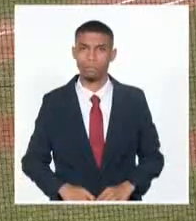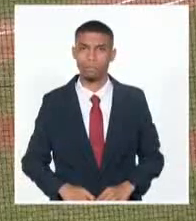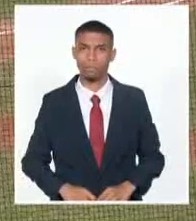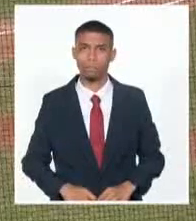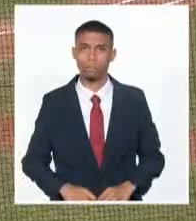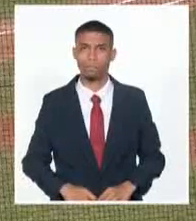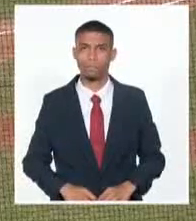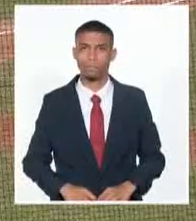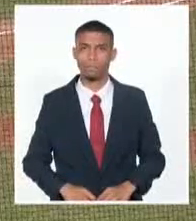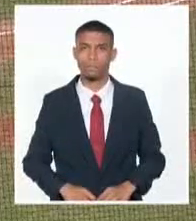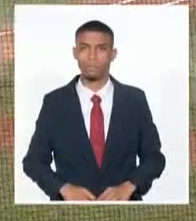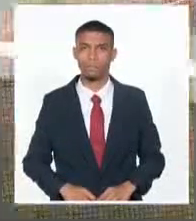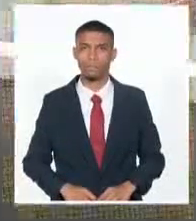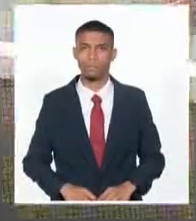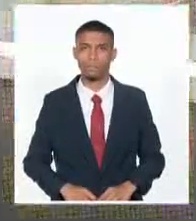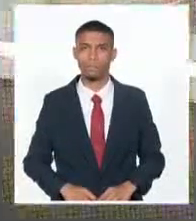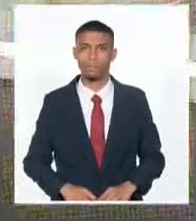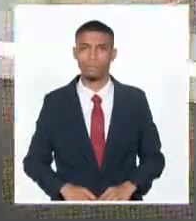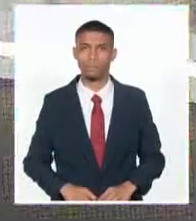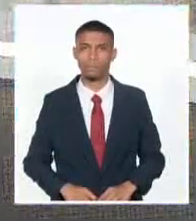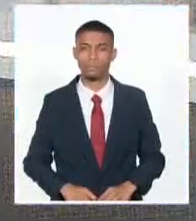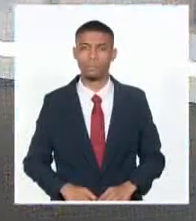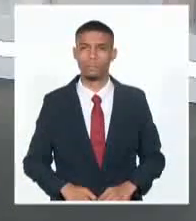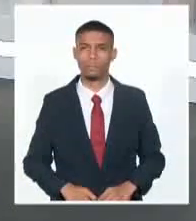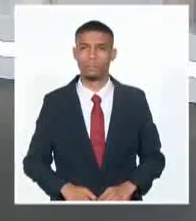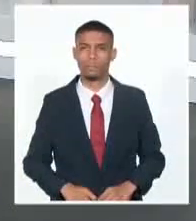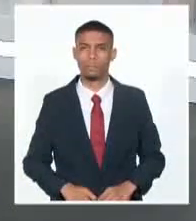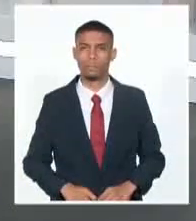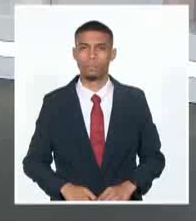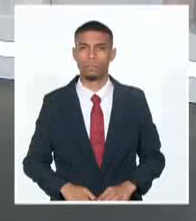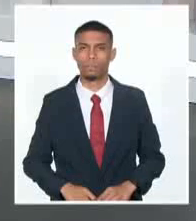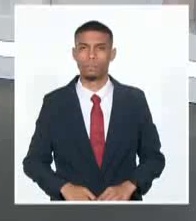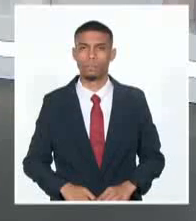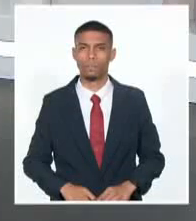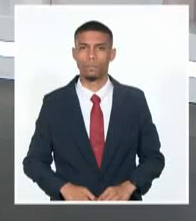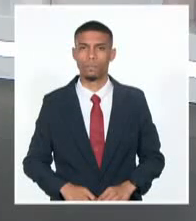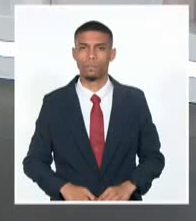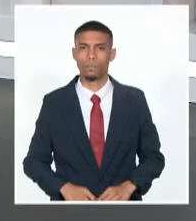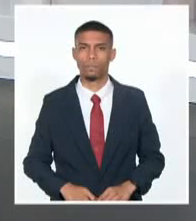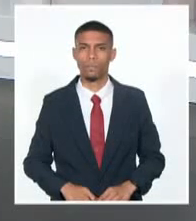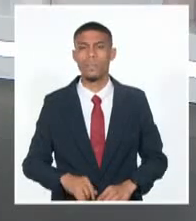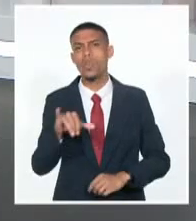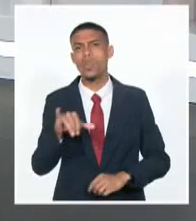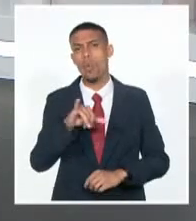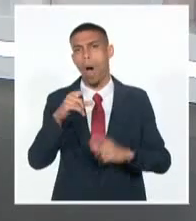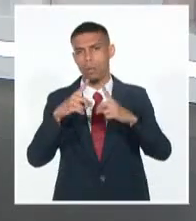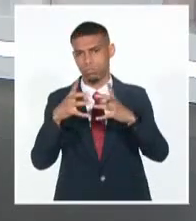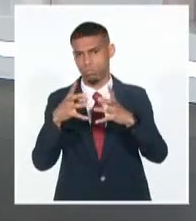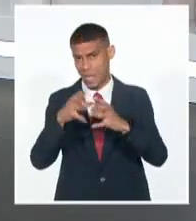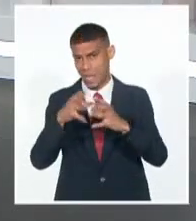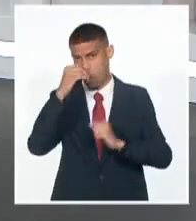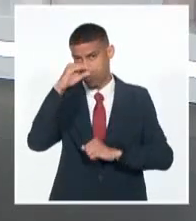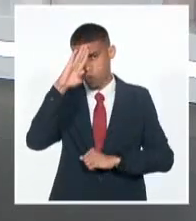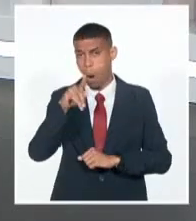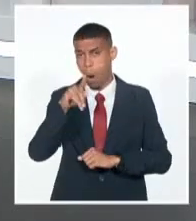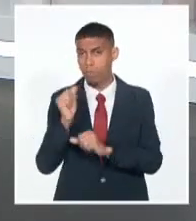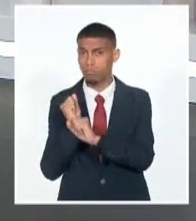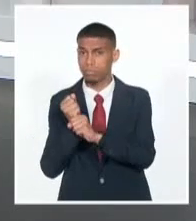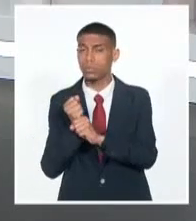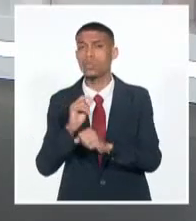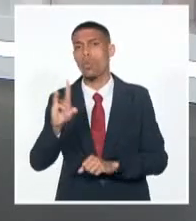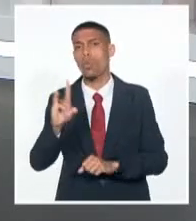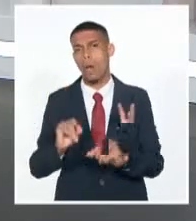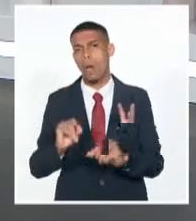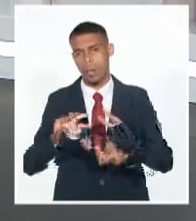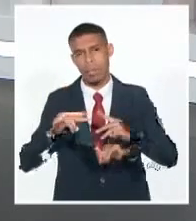borra un poco la imagen que va dejando la selección cubana de béisbol en los últimos eventos internacionales. Así que 9-3 está ganando la